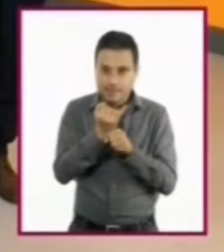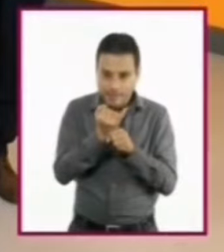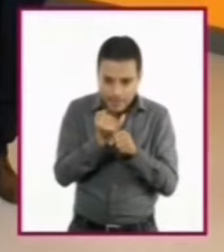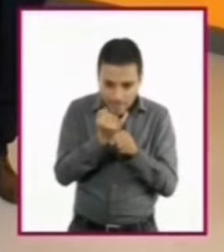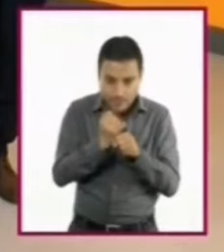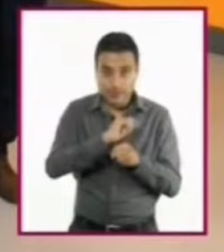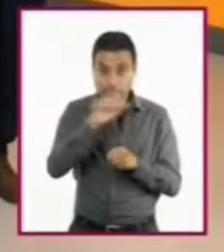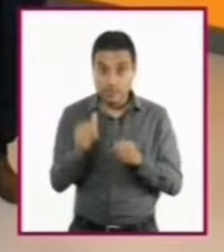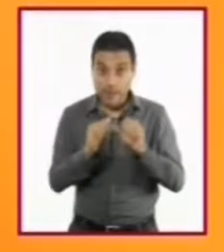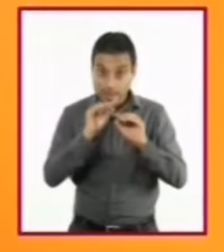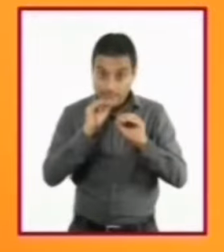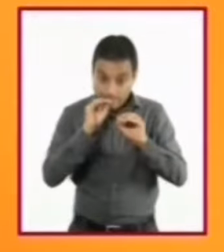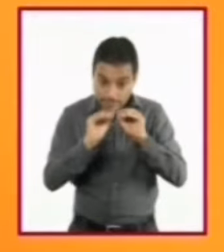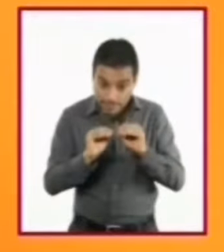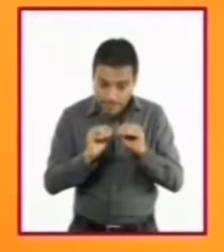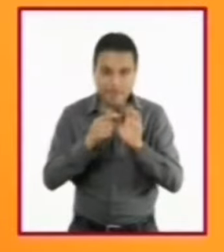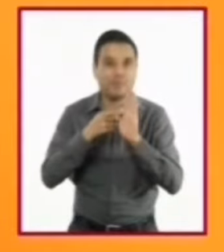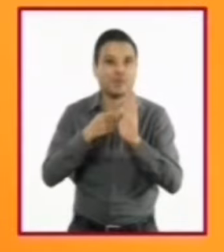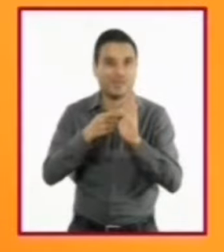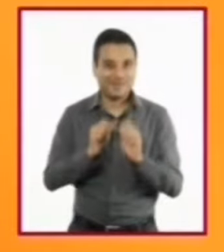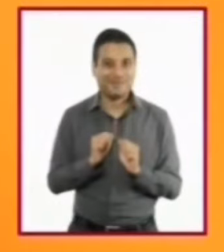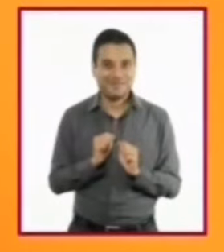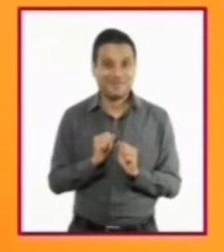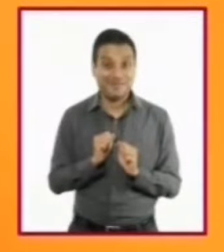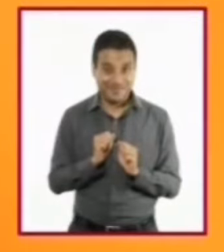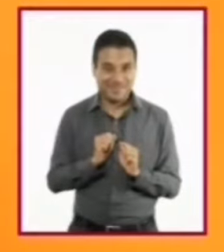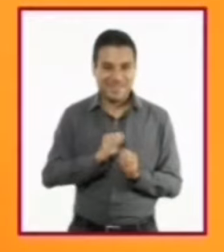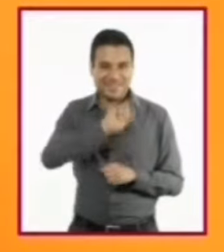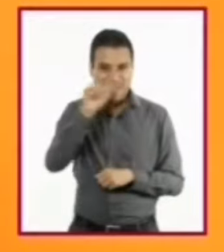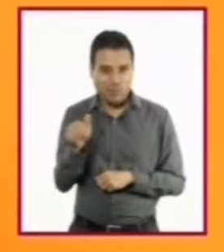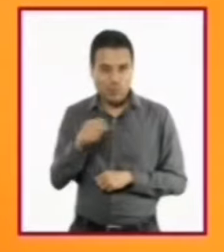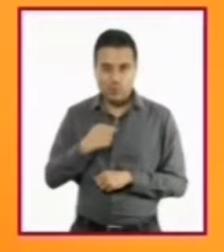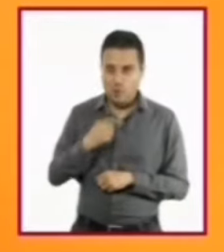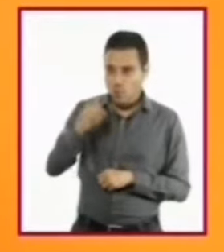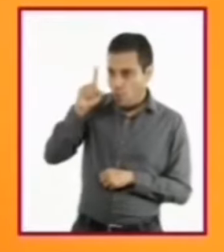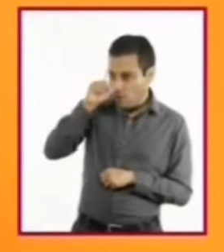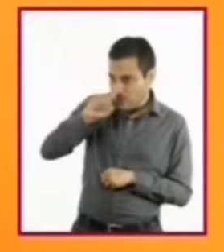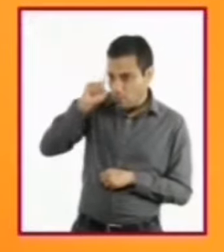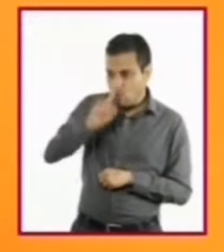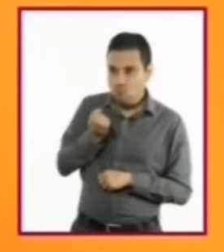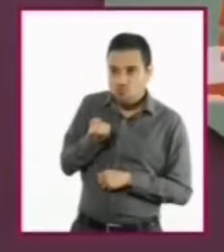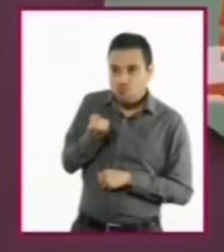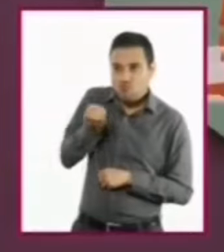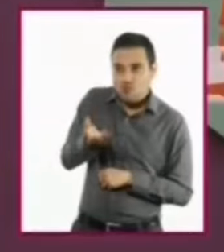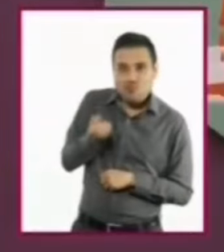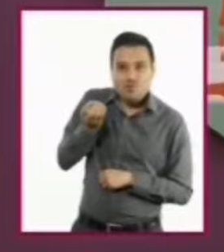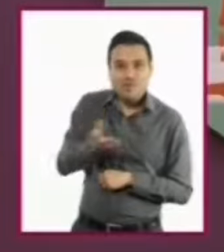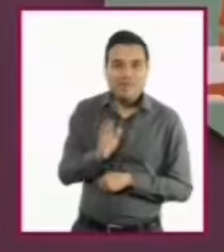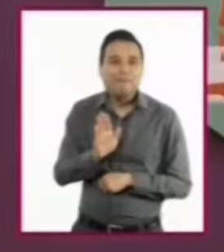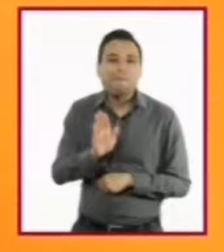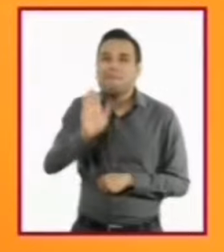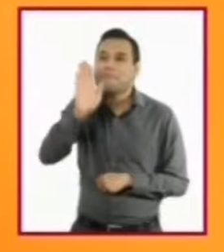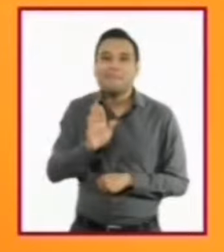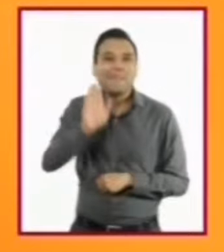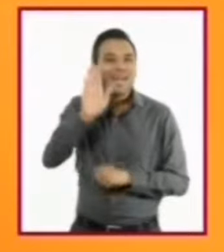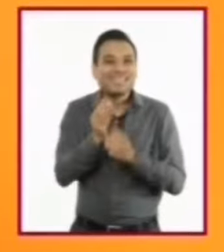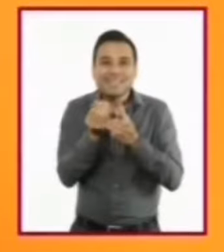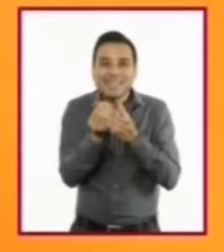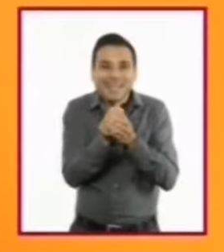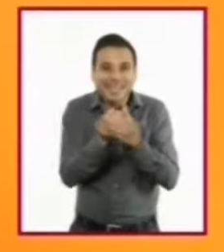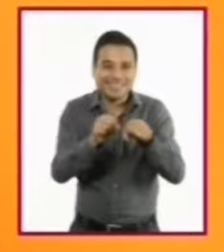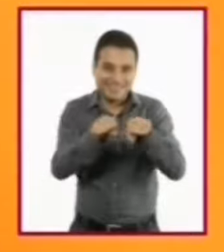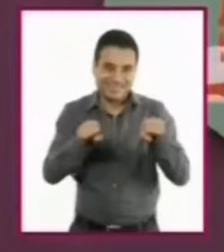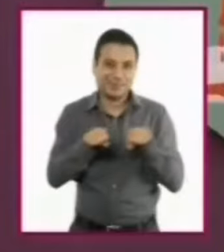para presentarlas a nosotros. Iremos complementando y dando retroalimentación, tal como si estuvieran en el salón de